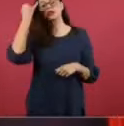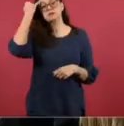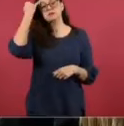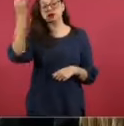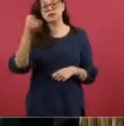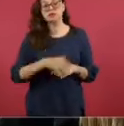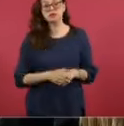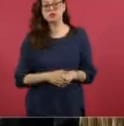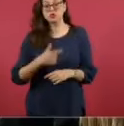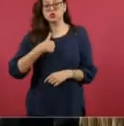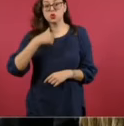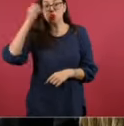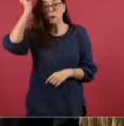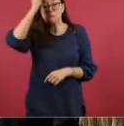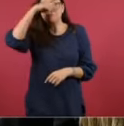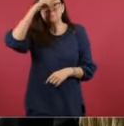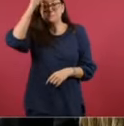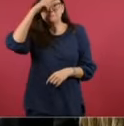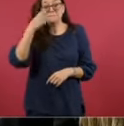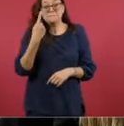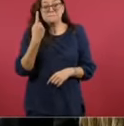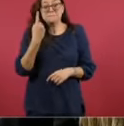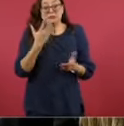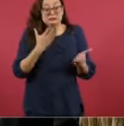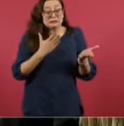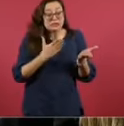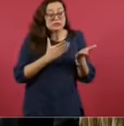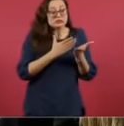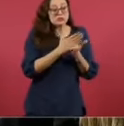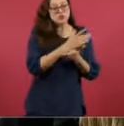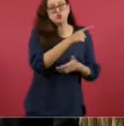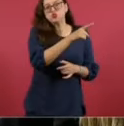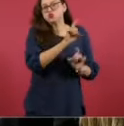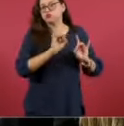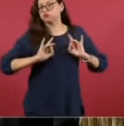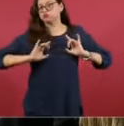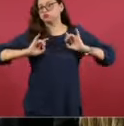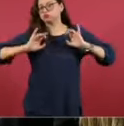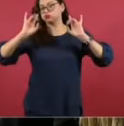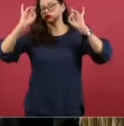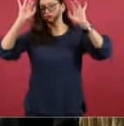habría información en ese sentido.